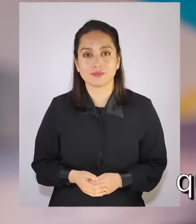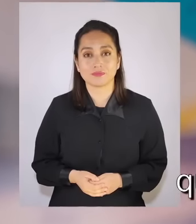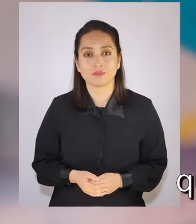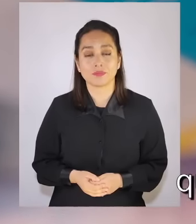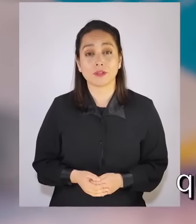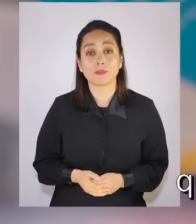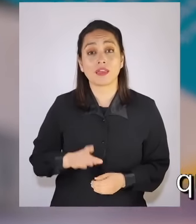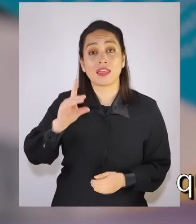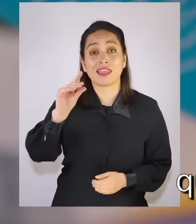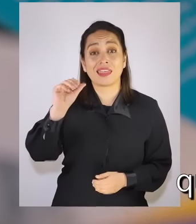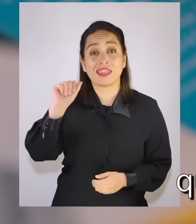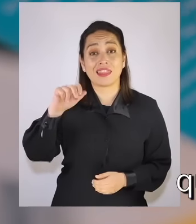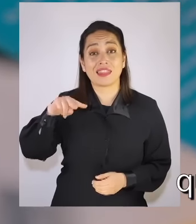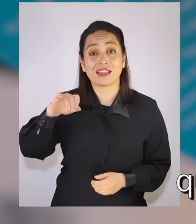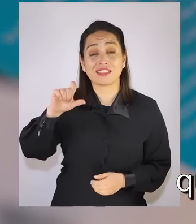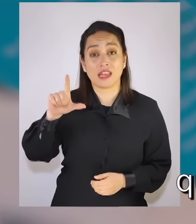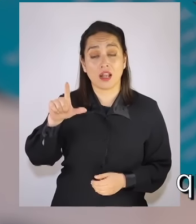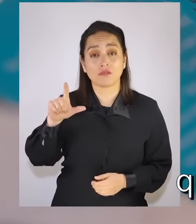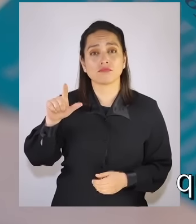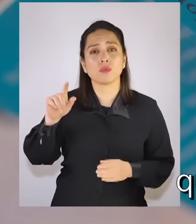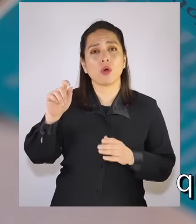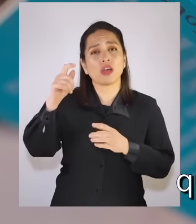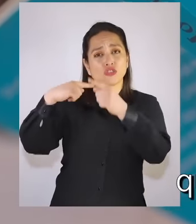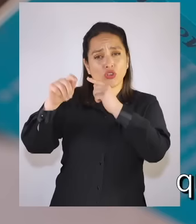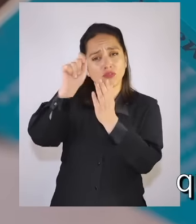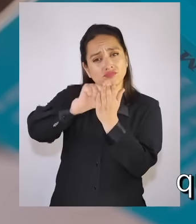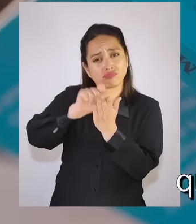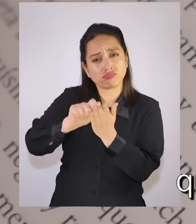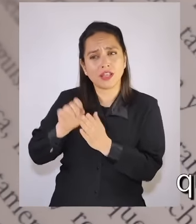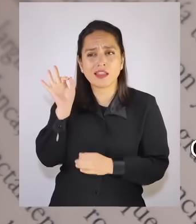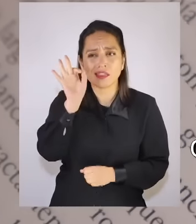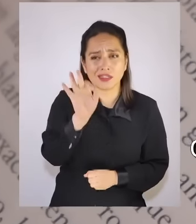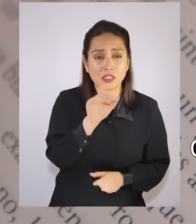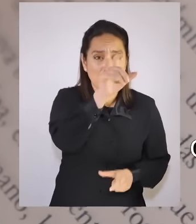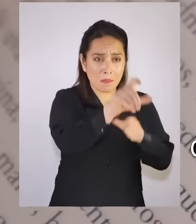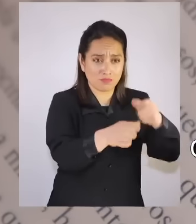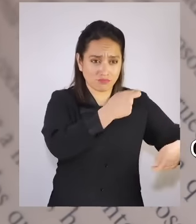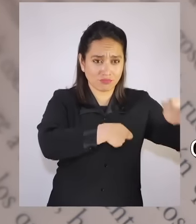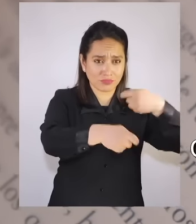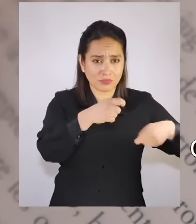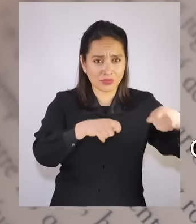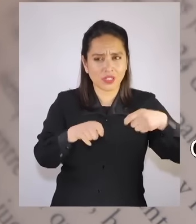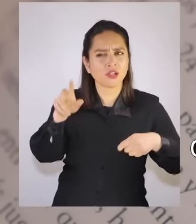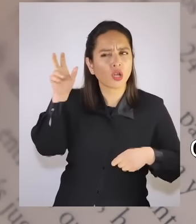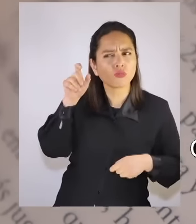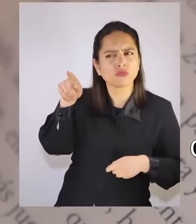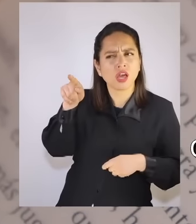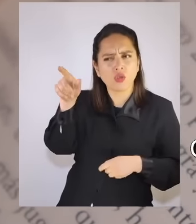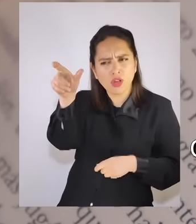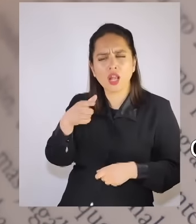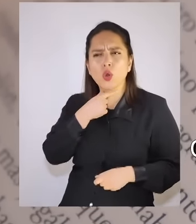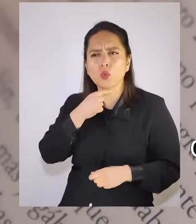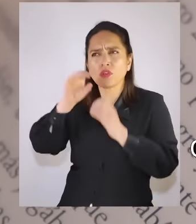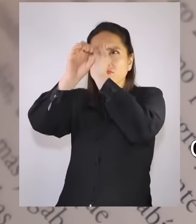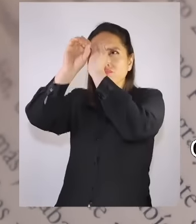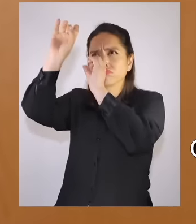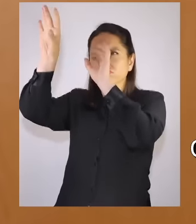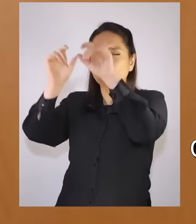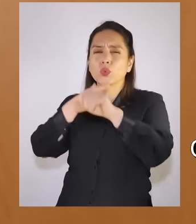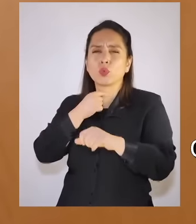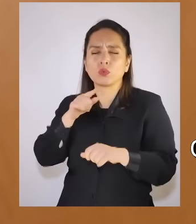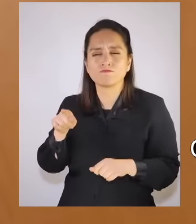Dice Daniel de la Vega en una crónica que los comerciantes que habían oído hablar de sus aficiones astronómicas en Valparaíso se